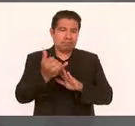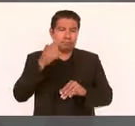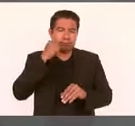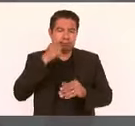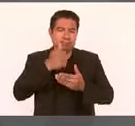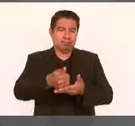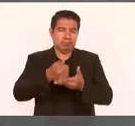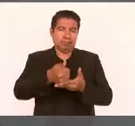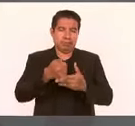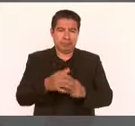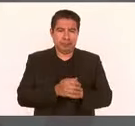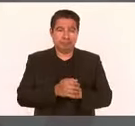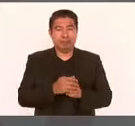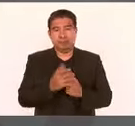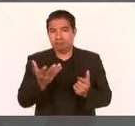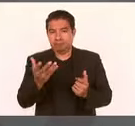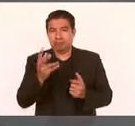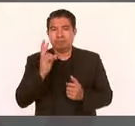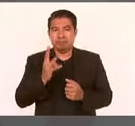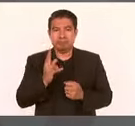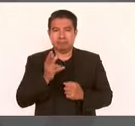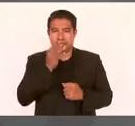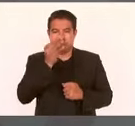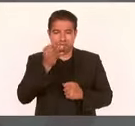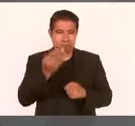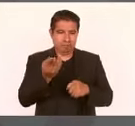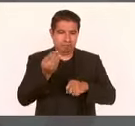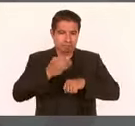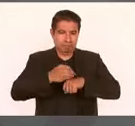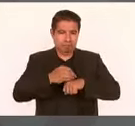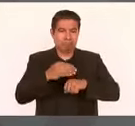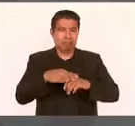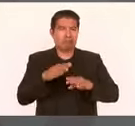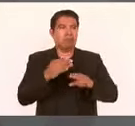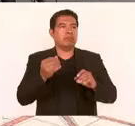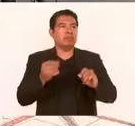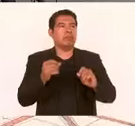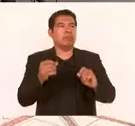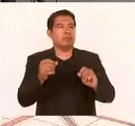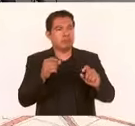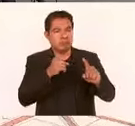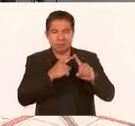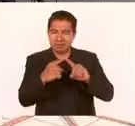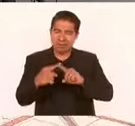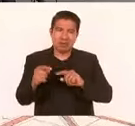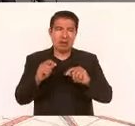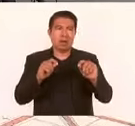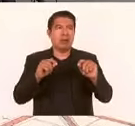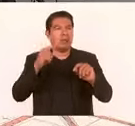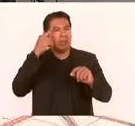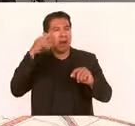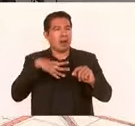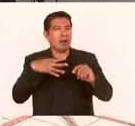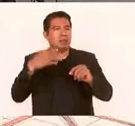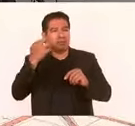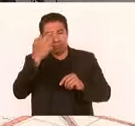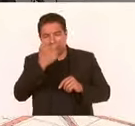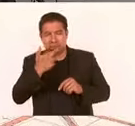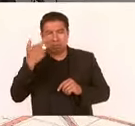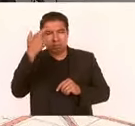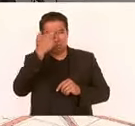lo anterior hay que agregar que se han realizado diversos estudios en las zonas en las que se presentaron las mayores